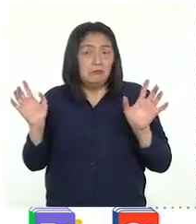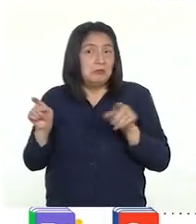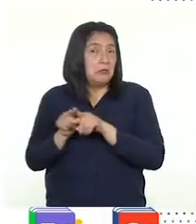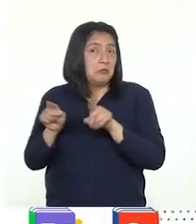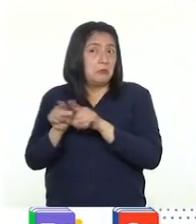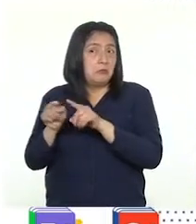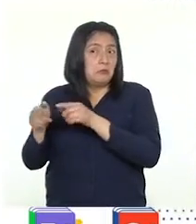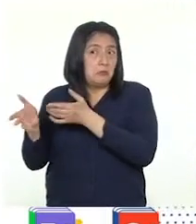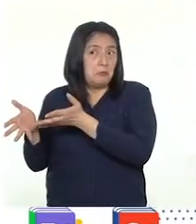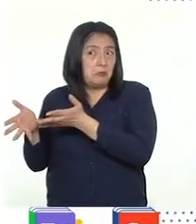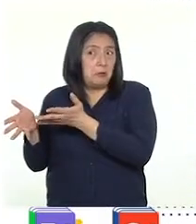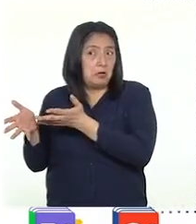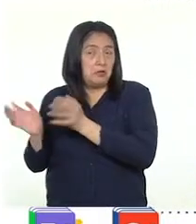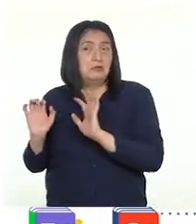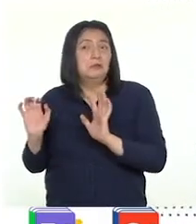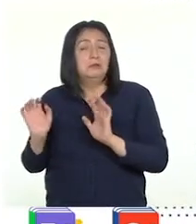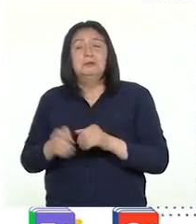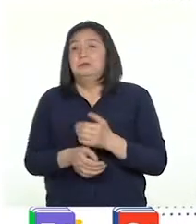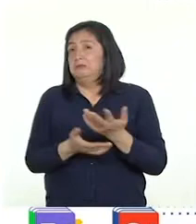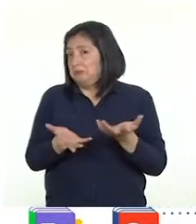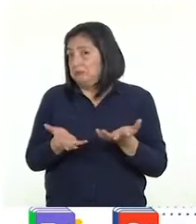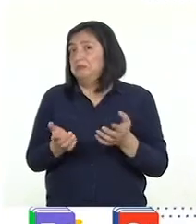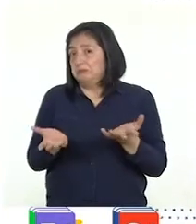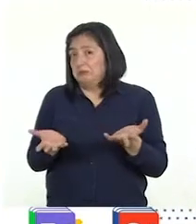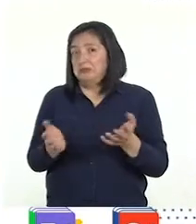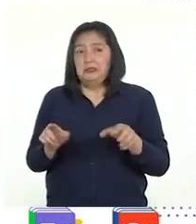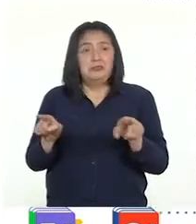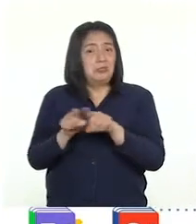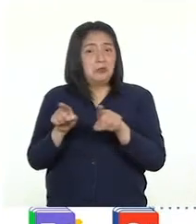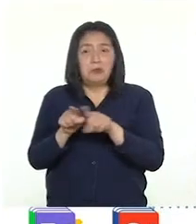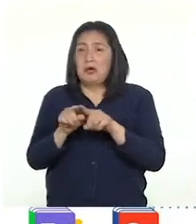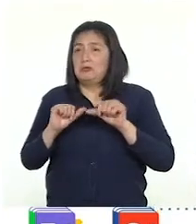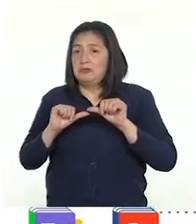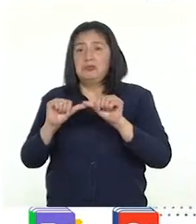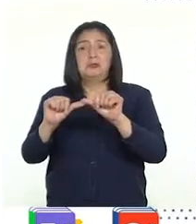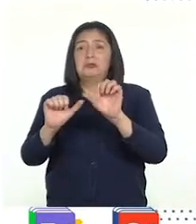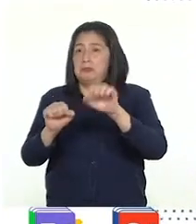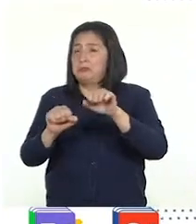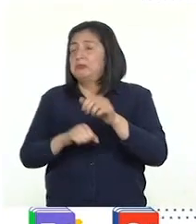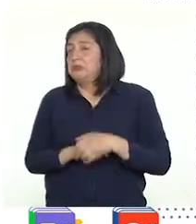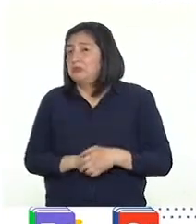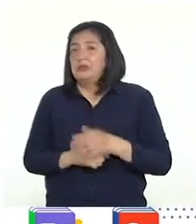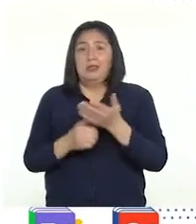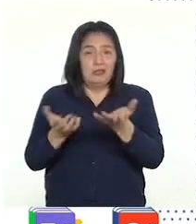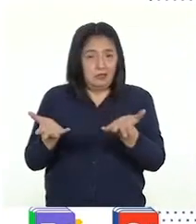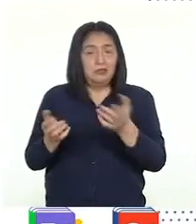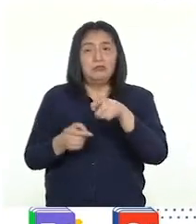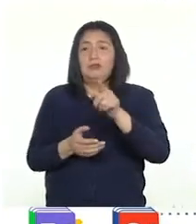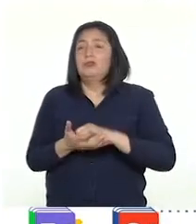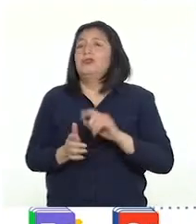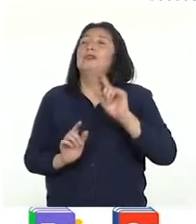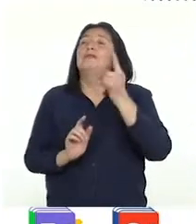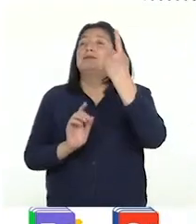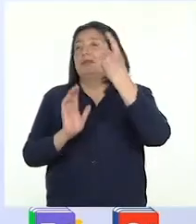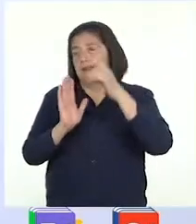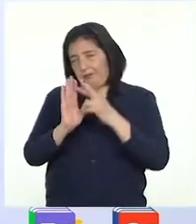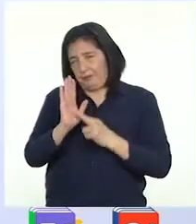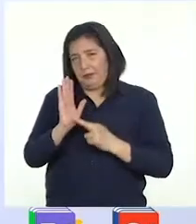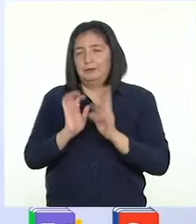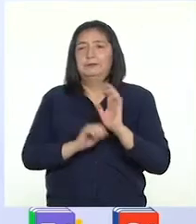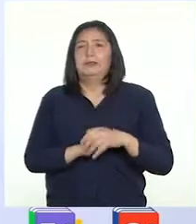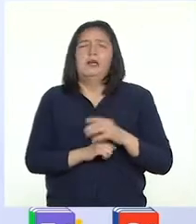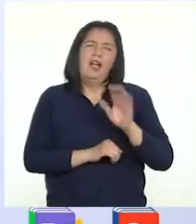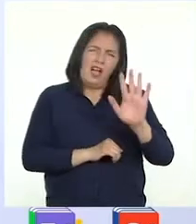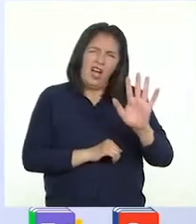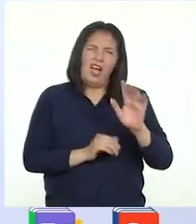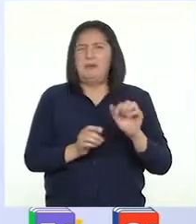la misma cantidad de unidades del otro, la igualdad se mantiene. Ese es uno de los principios.